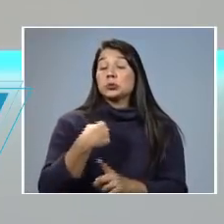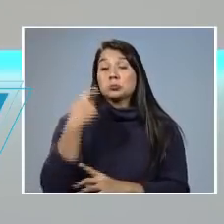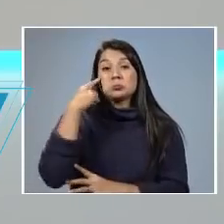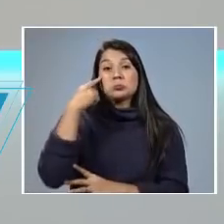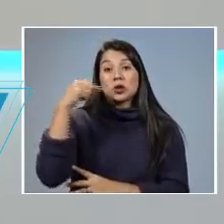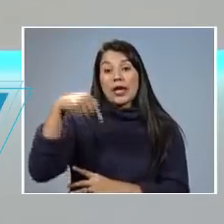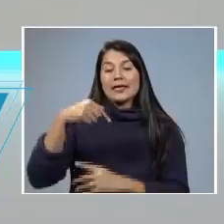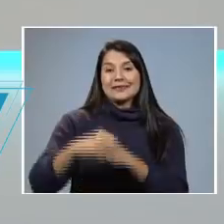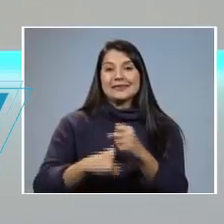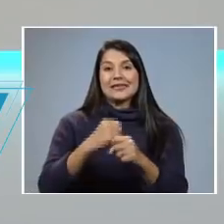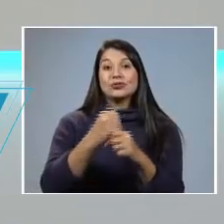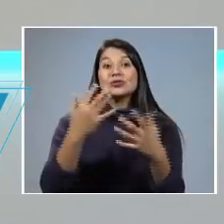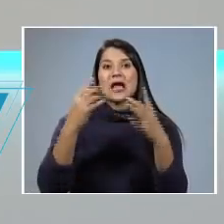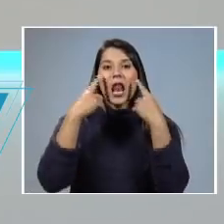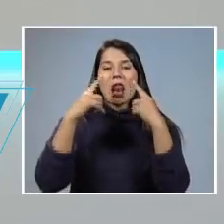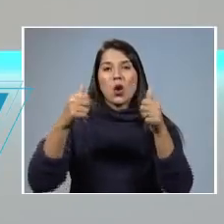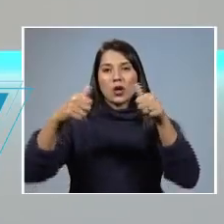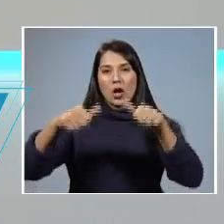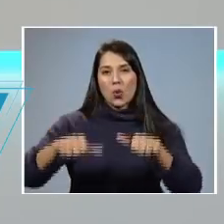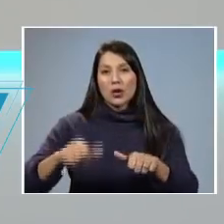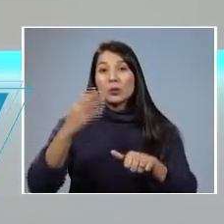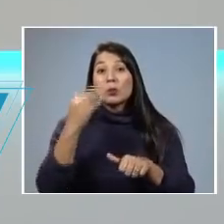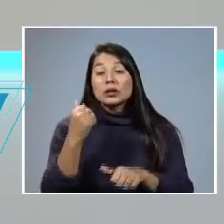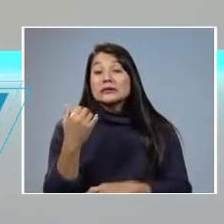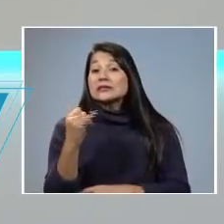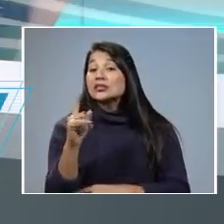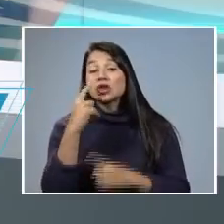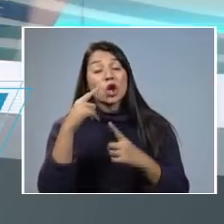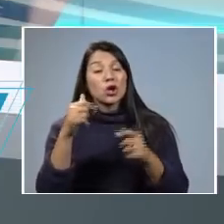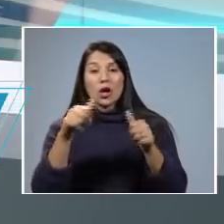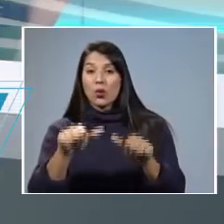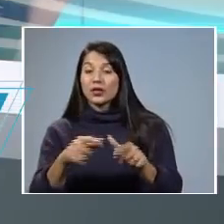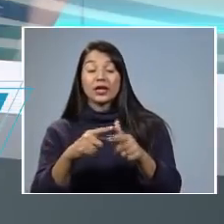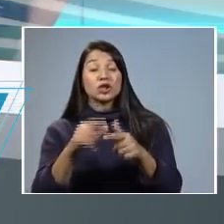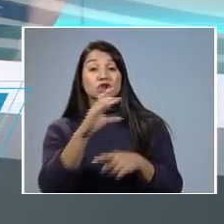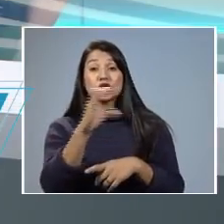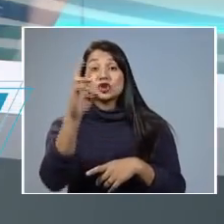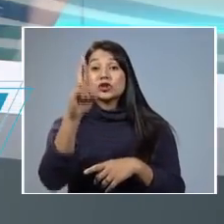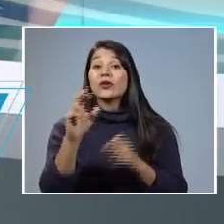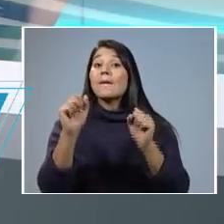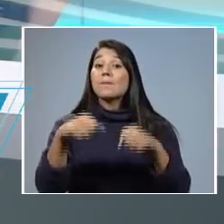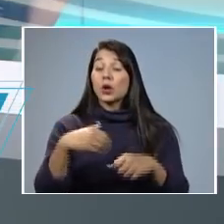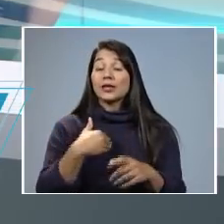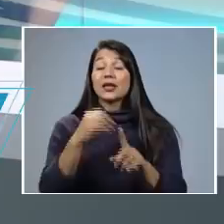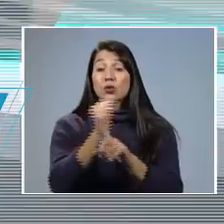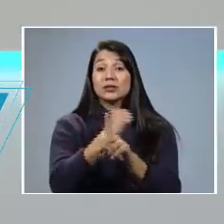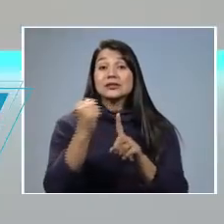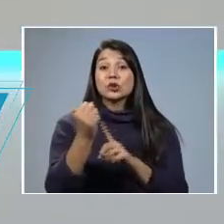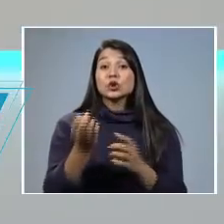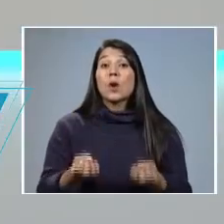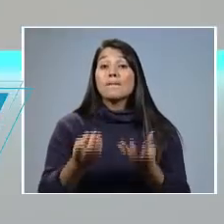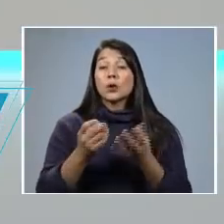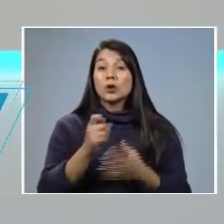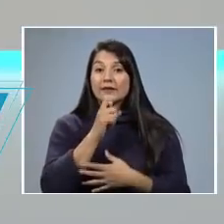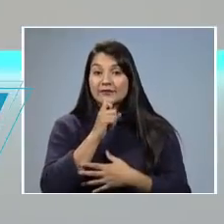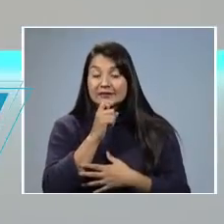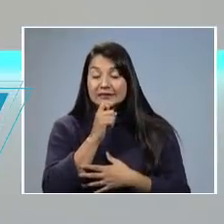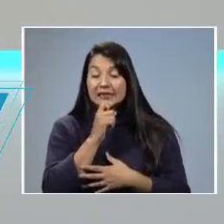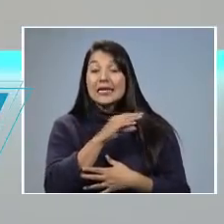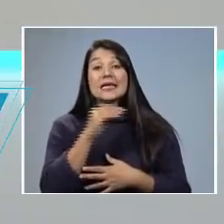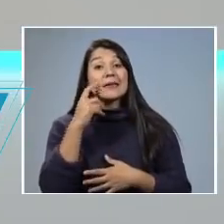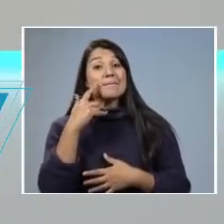en este año se lleguen a acuerdos, porque de lo contrario, efectivamente el país entraría en una situación sumamente difícil. Y me parece